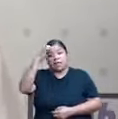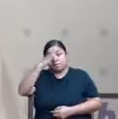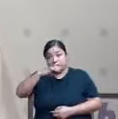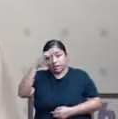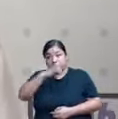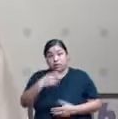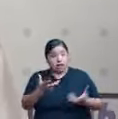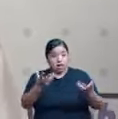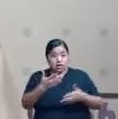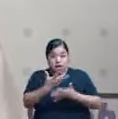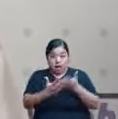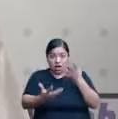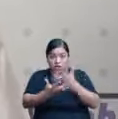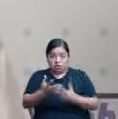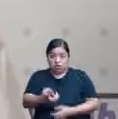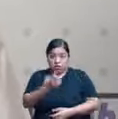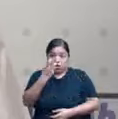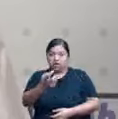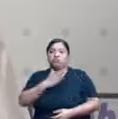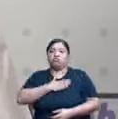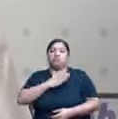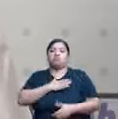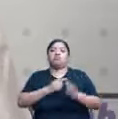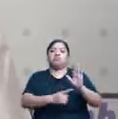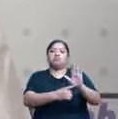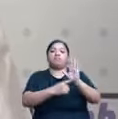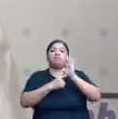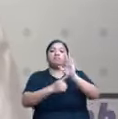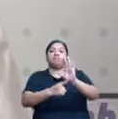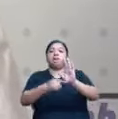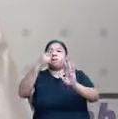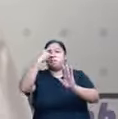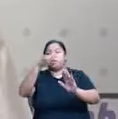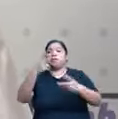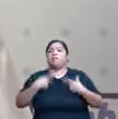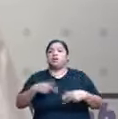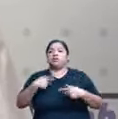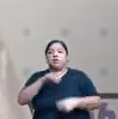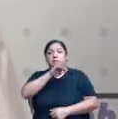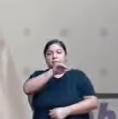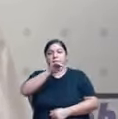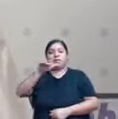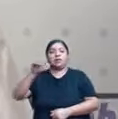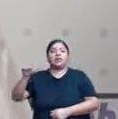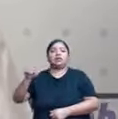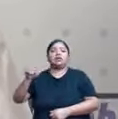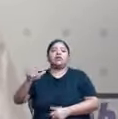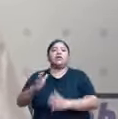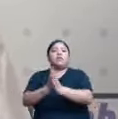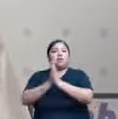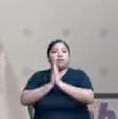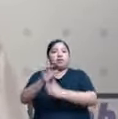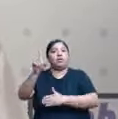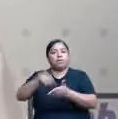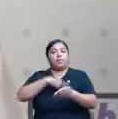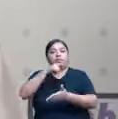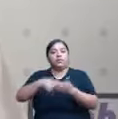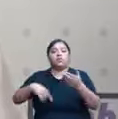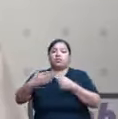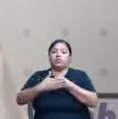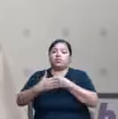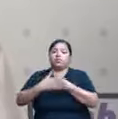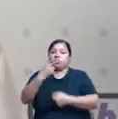obra realizada me avalan para intentar solicitar al pueblo de Mixquiahuala y pedir su voto este 2